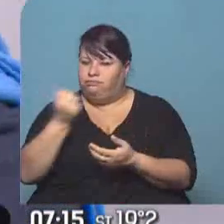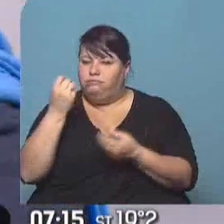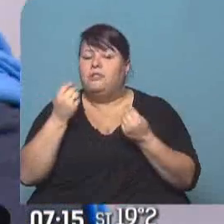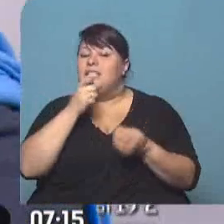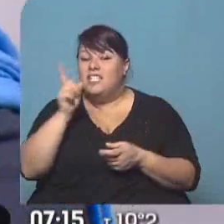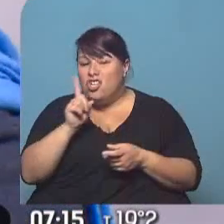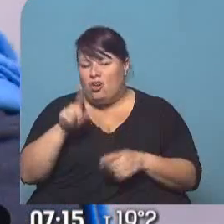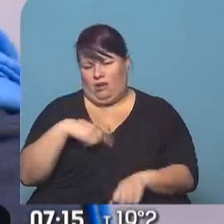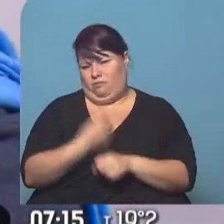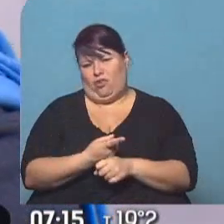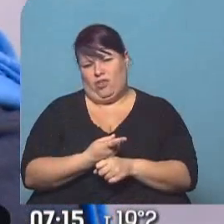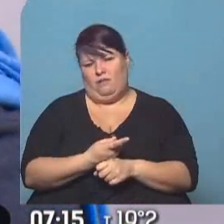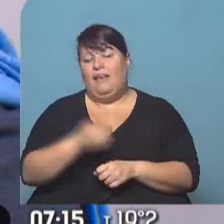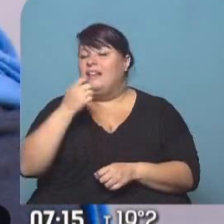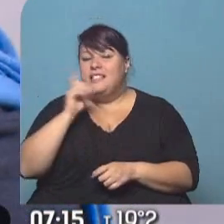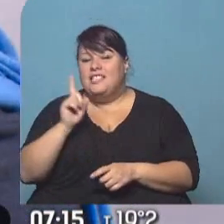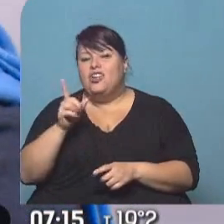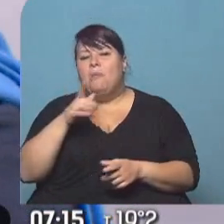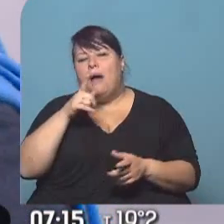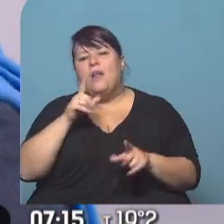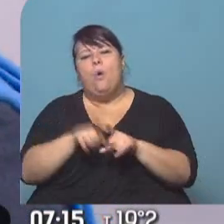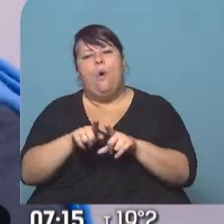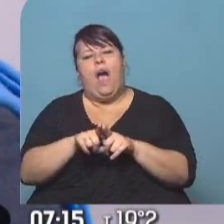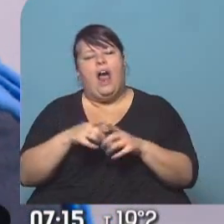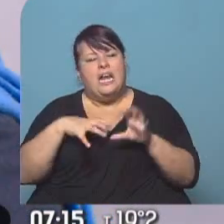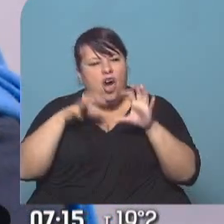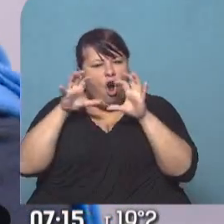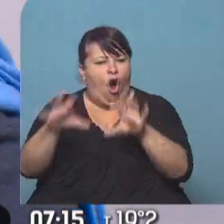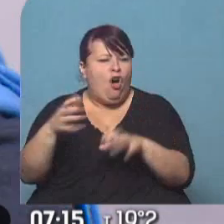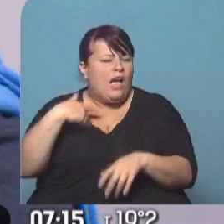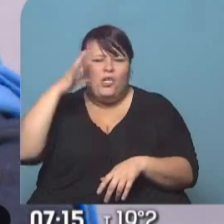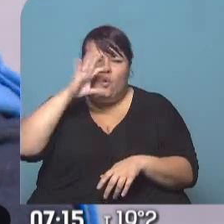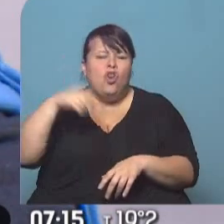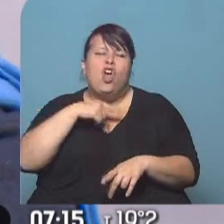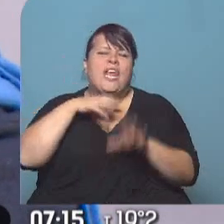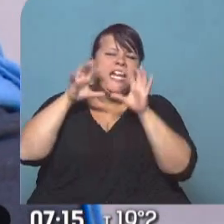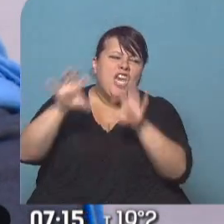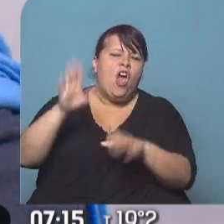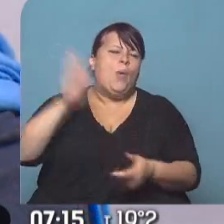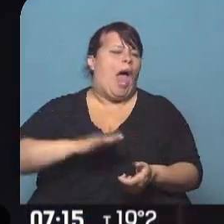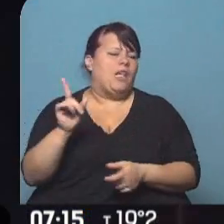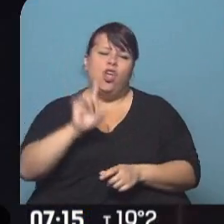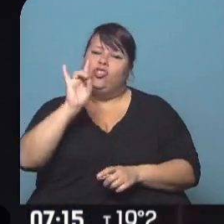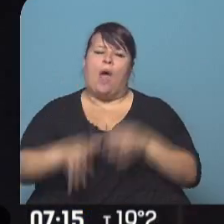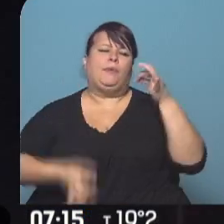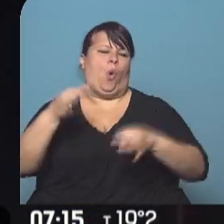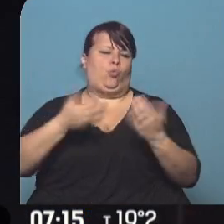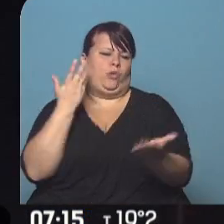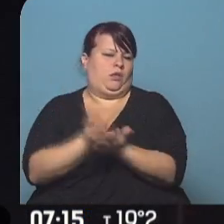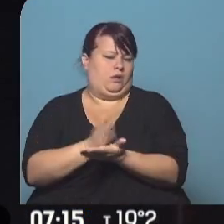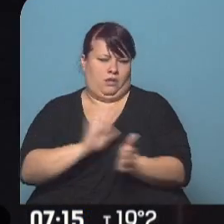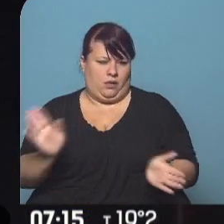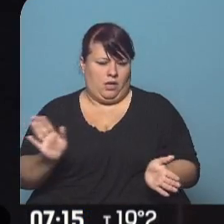si no sería imposible y porque si no nos llenaríamos de un odio que nunca tuvimos. Nosotros no queremos ni odio ni venganza, simplemente queremos justicia.